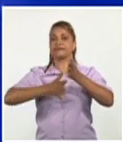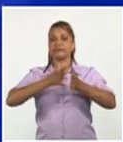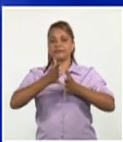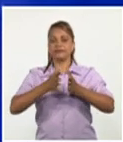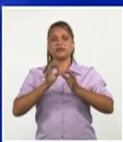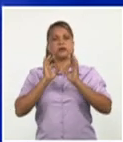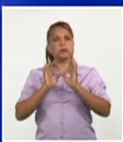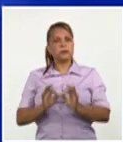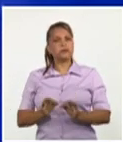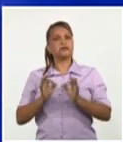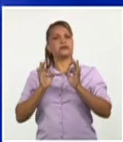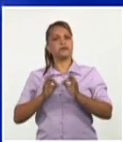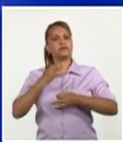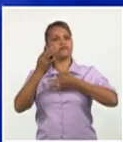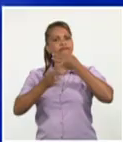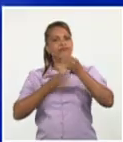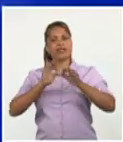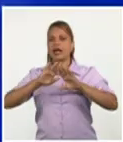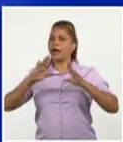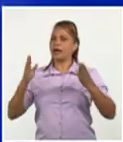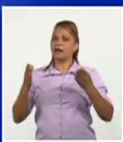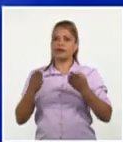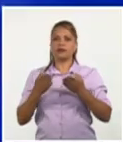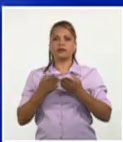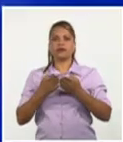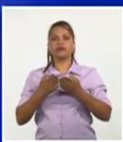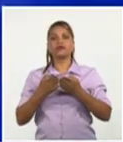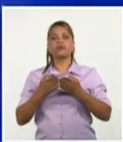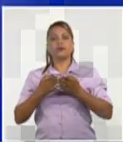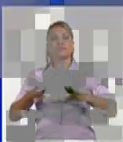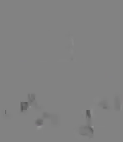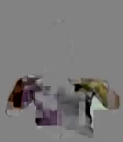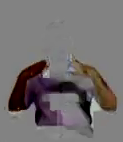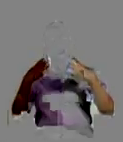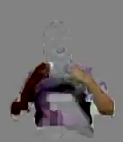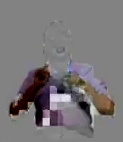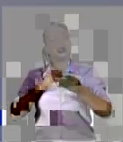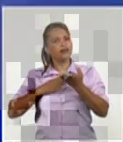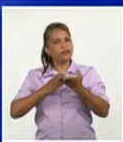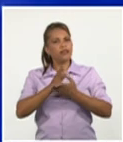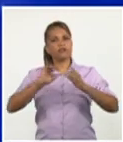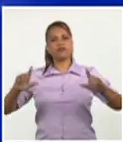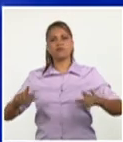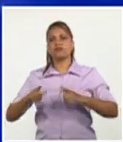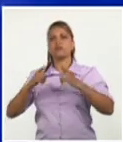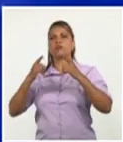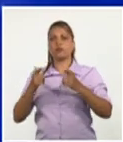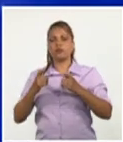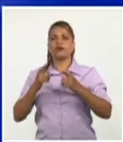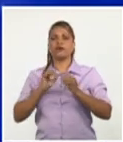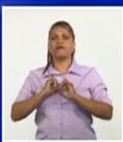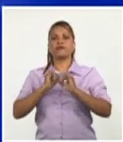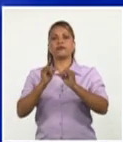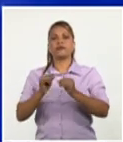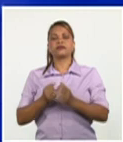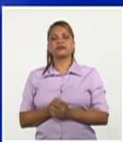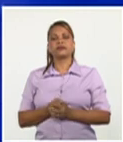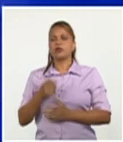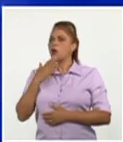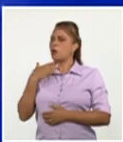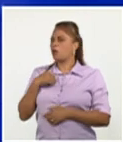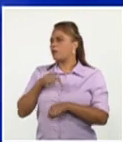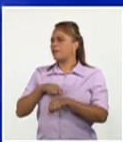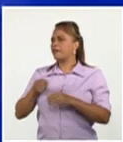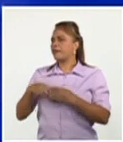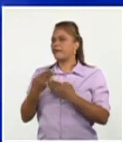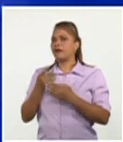siempre decimos, a todas las personas que siguen y cumplen con la información que aquí se brinda. ¿Cómo se amanece hoy, doctor? Se amanece complejo,